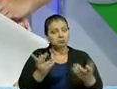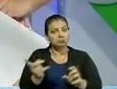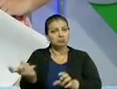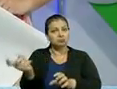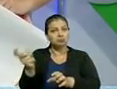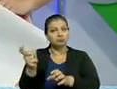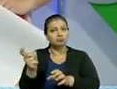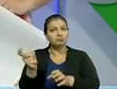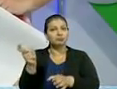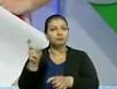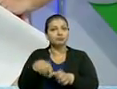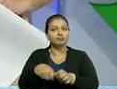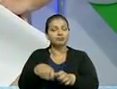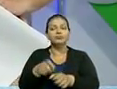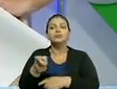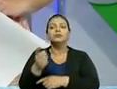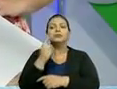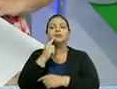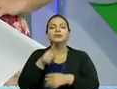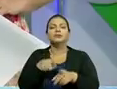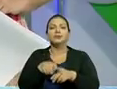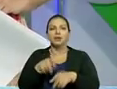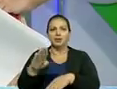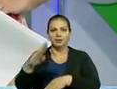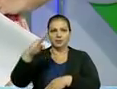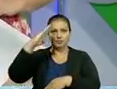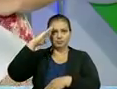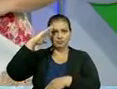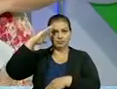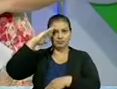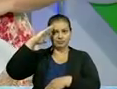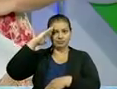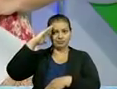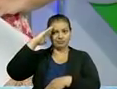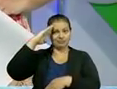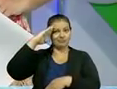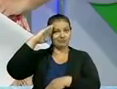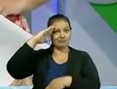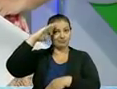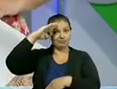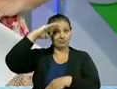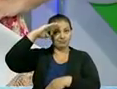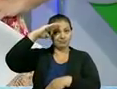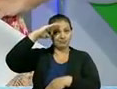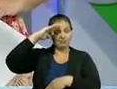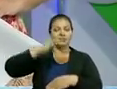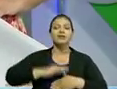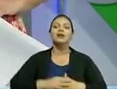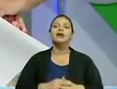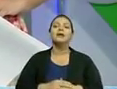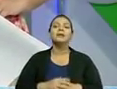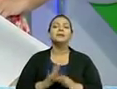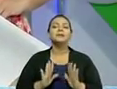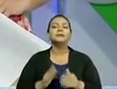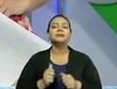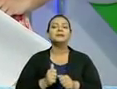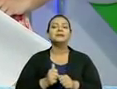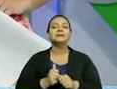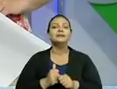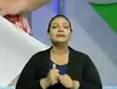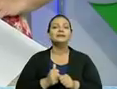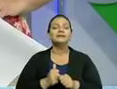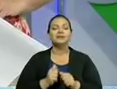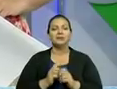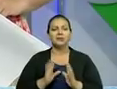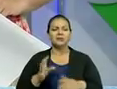no es que han entrado ya. Nacionales está pisando las orejitas, y si se las pisa, cuidado. Así que por Barcelona no